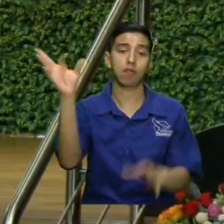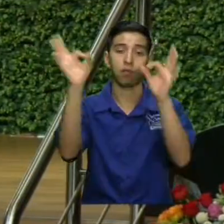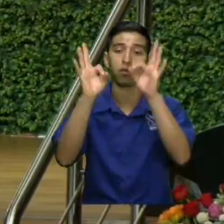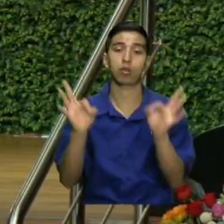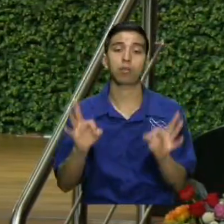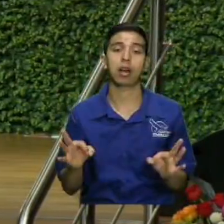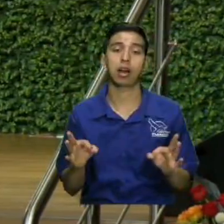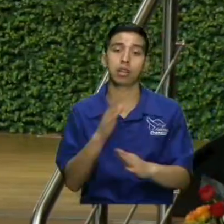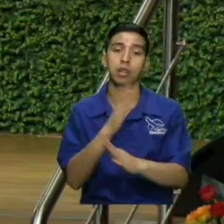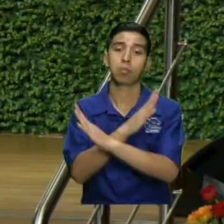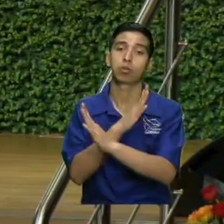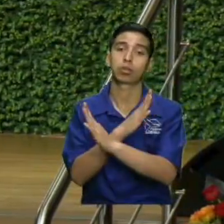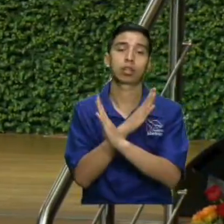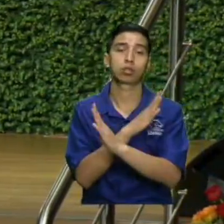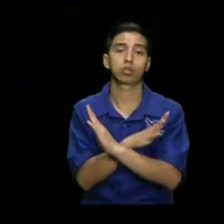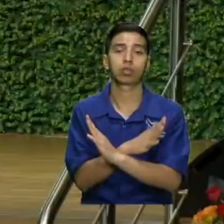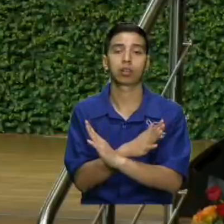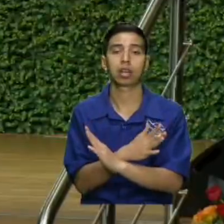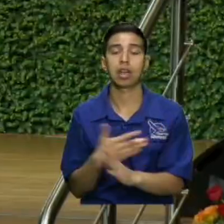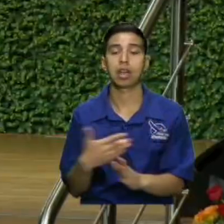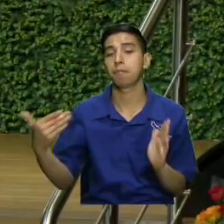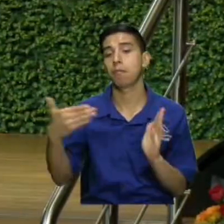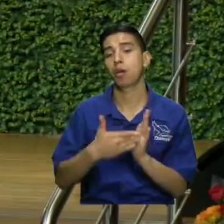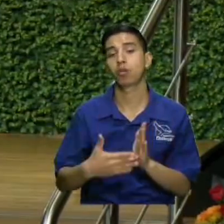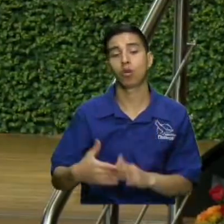En medio de las calumnias, en medio de las injurias,